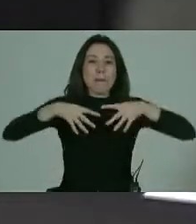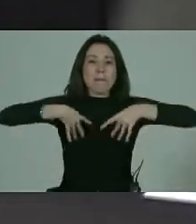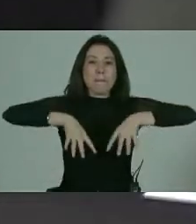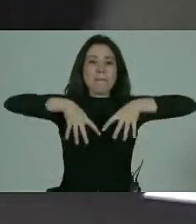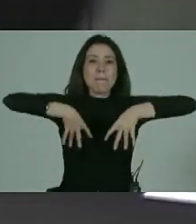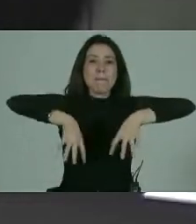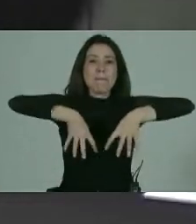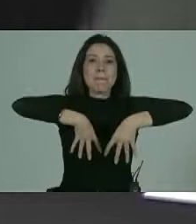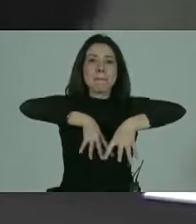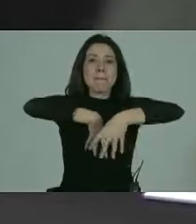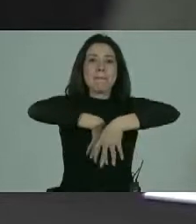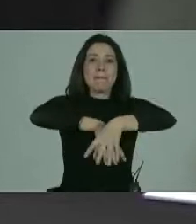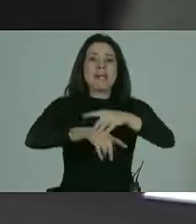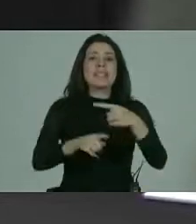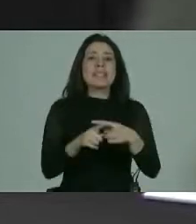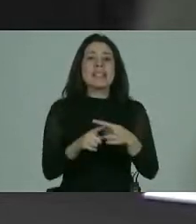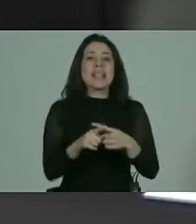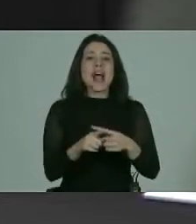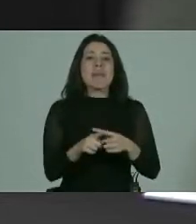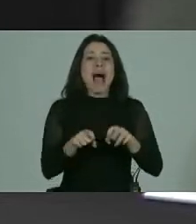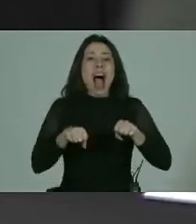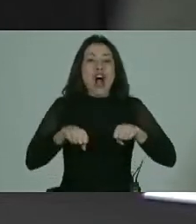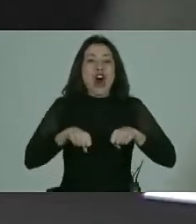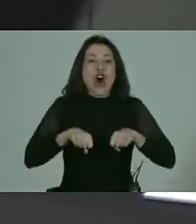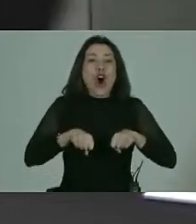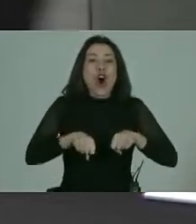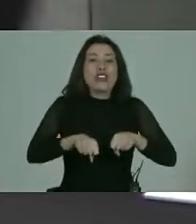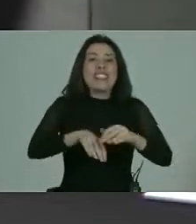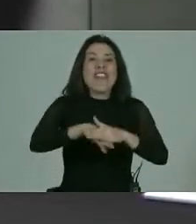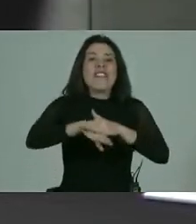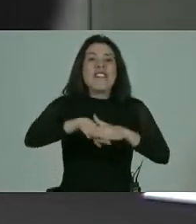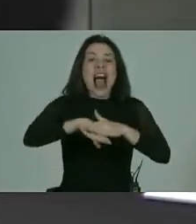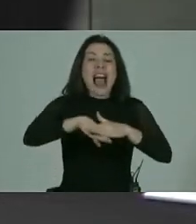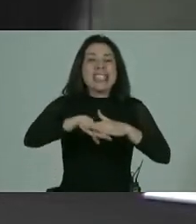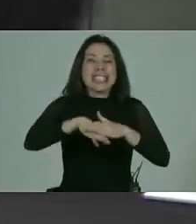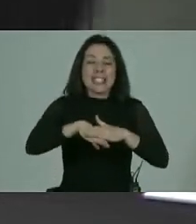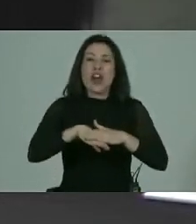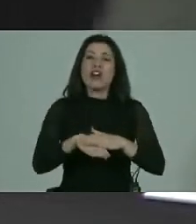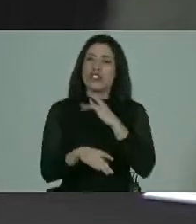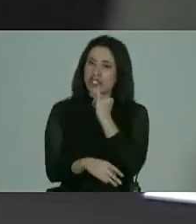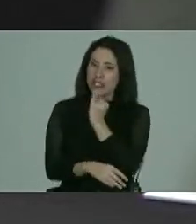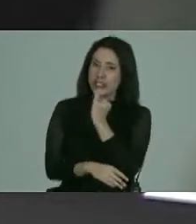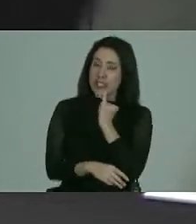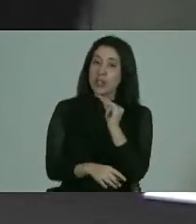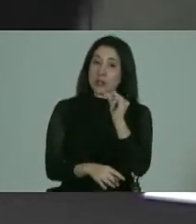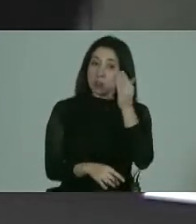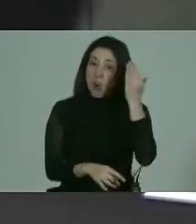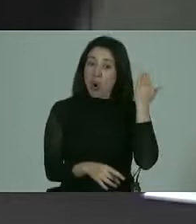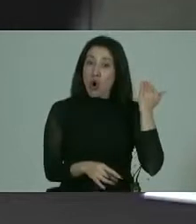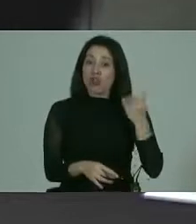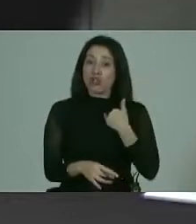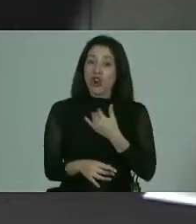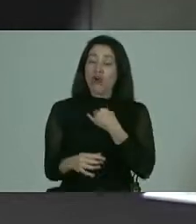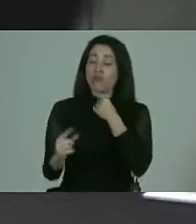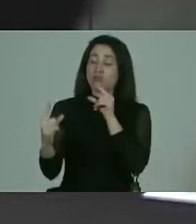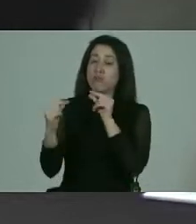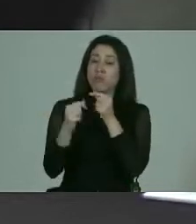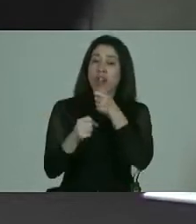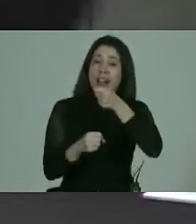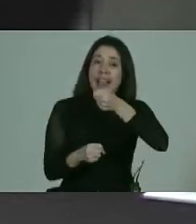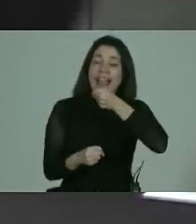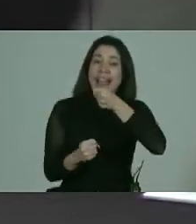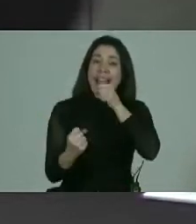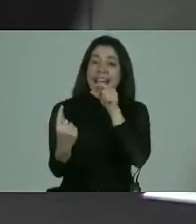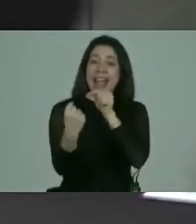denominada la marcha de los coches vacíos hace un tiempo atrás tuve la oportunidad como le contaba a entrevistarlos